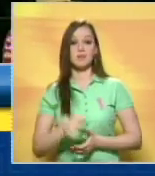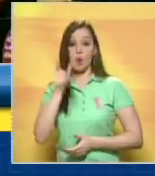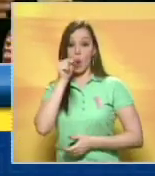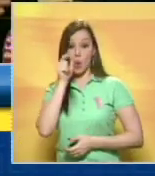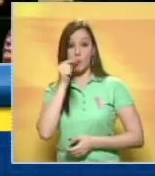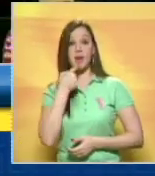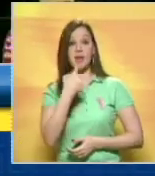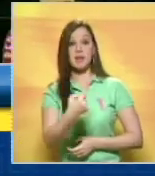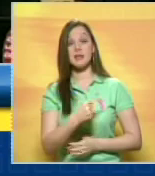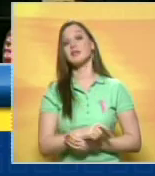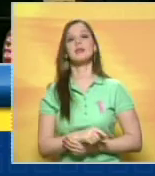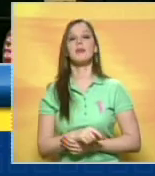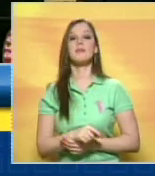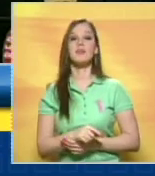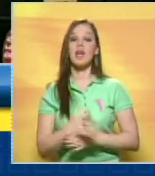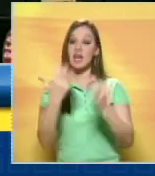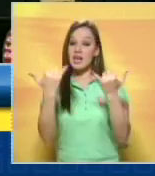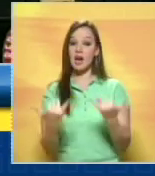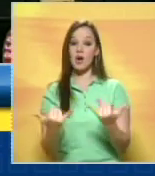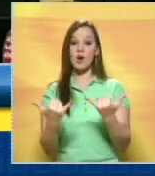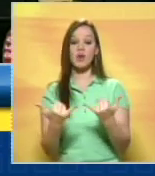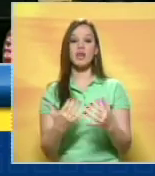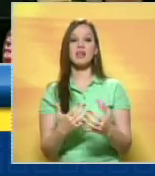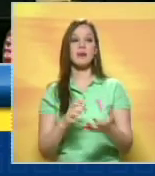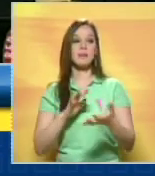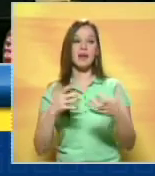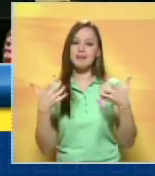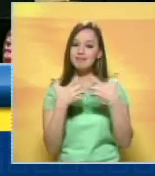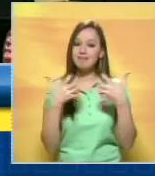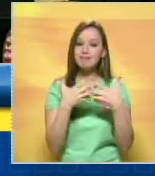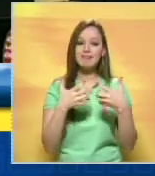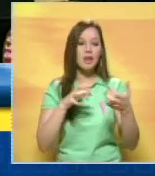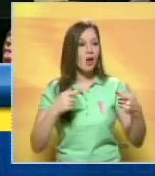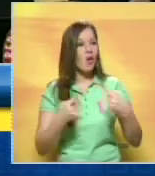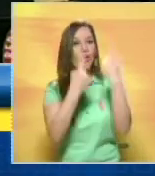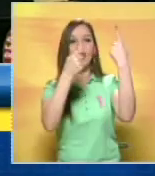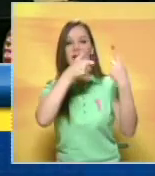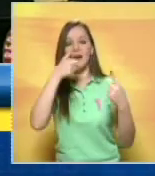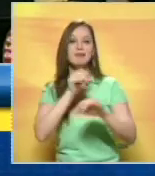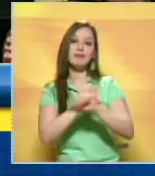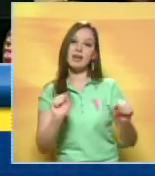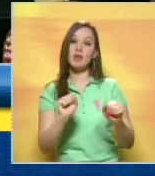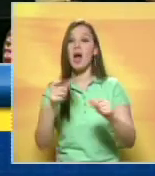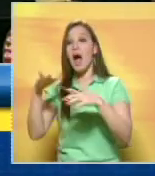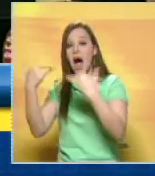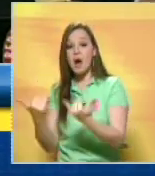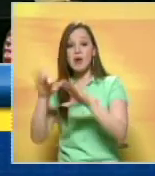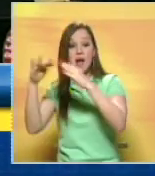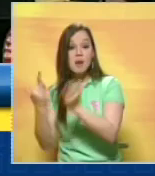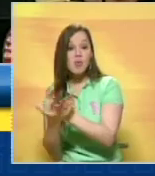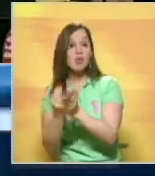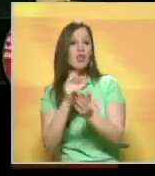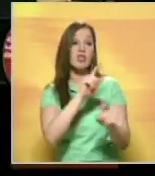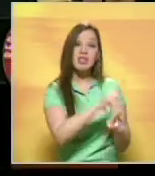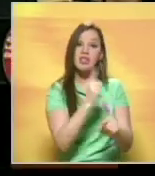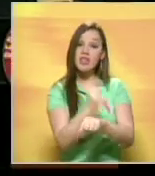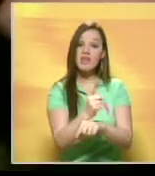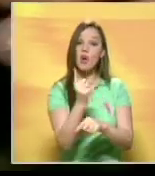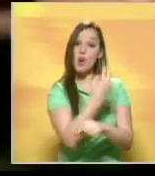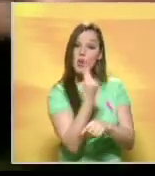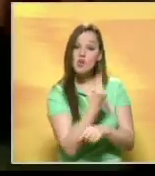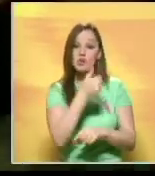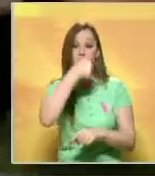Santos sostuvo que el enfoque actual de la guerra contra las drogas fracasó, por lo que subrayó que el mundo necesita un nuevo enfoque para enfrentar el